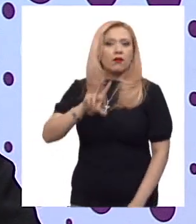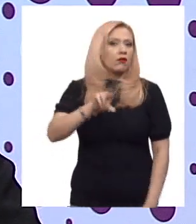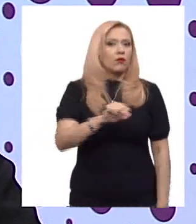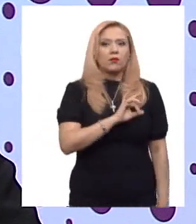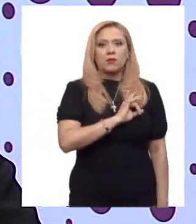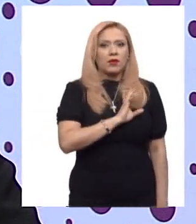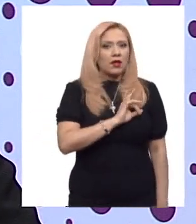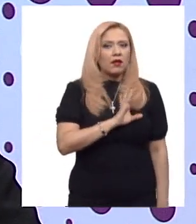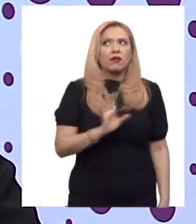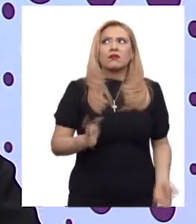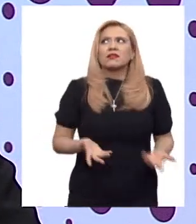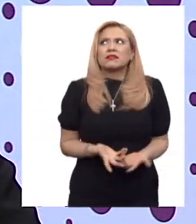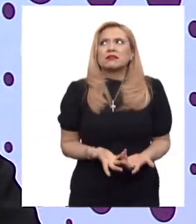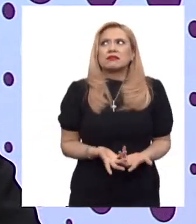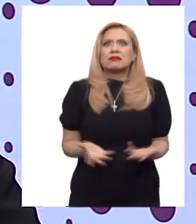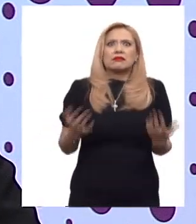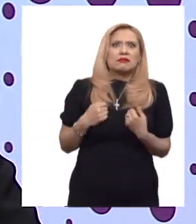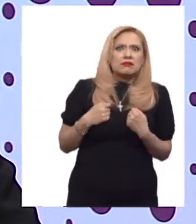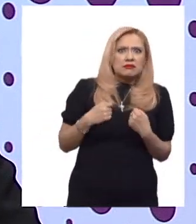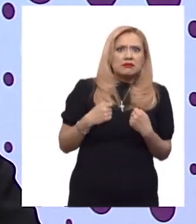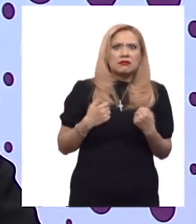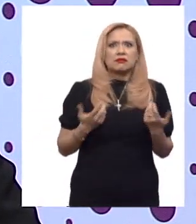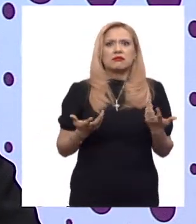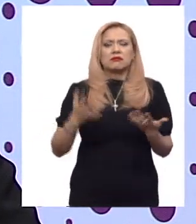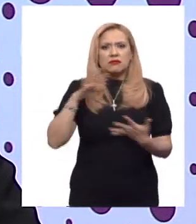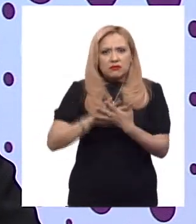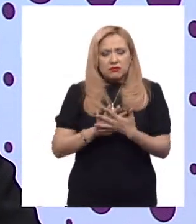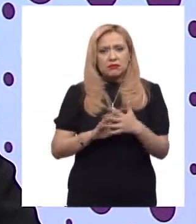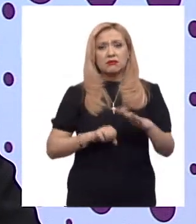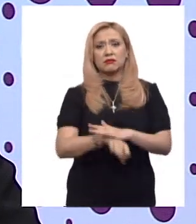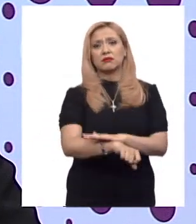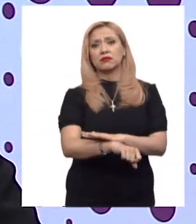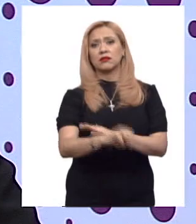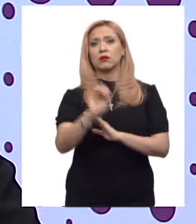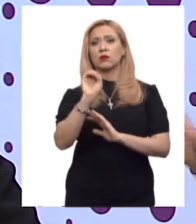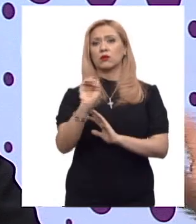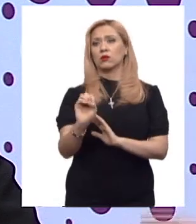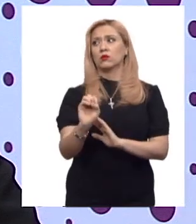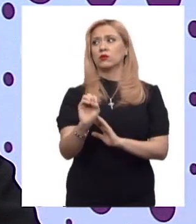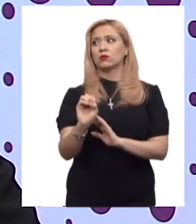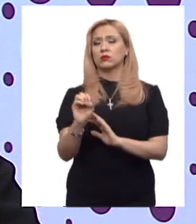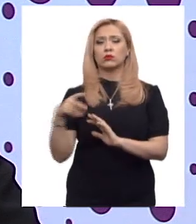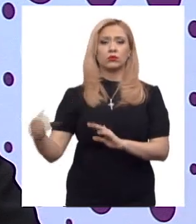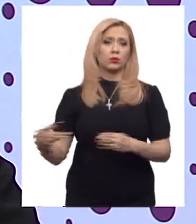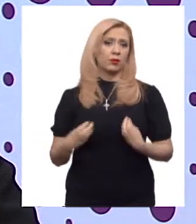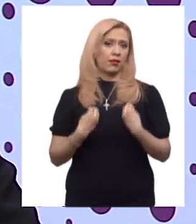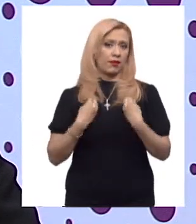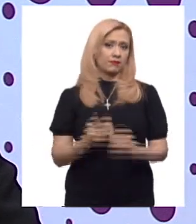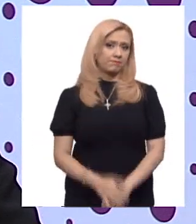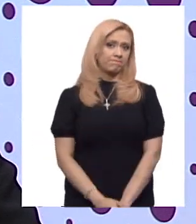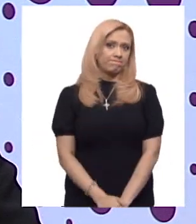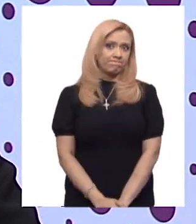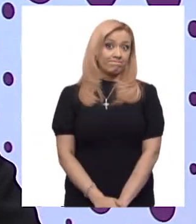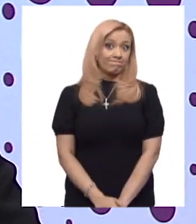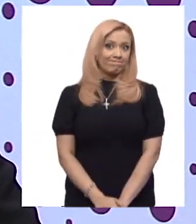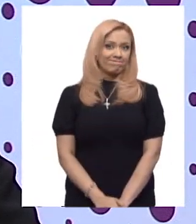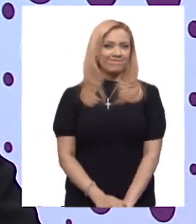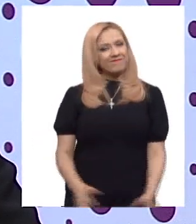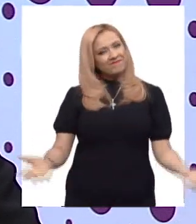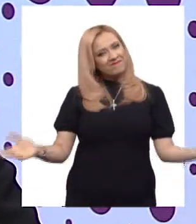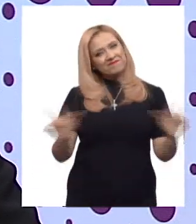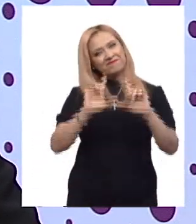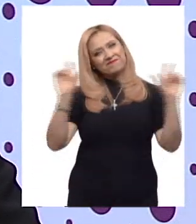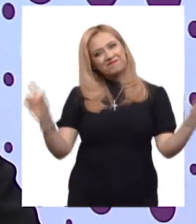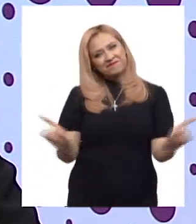de que los puedan capturar o las puedan encarcelar o pueda ponerse en riesgo su vida. Muy bien. Bueno, pues con estas conclusiones